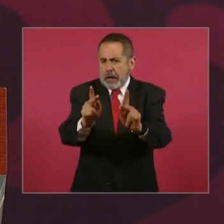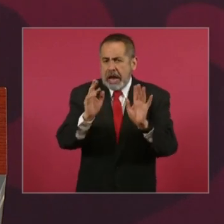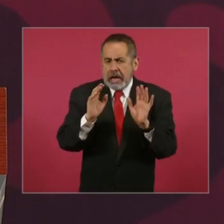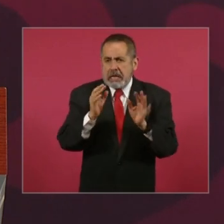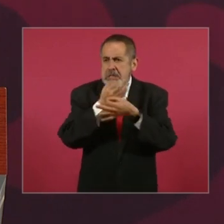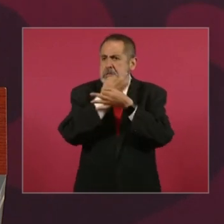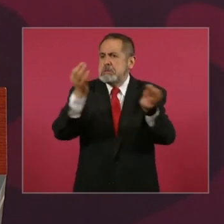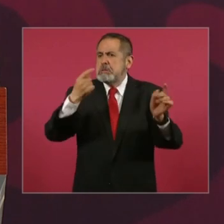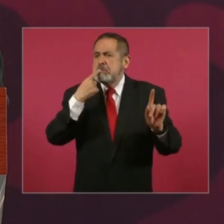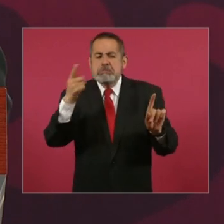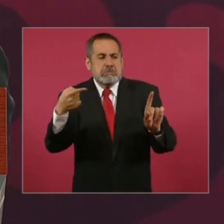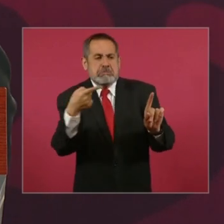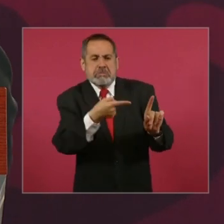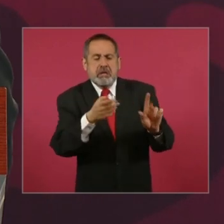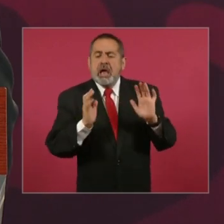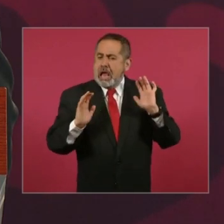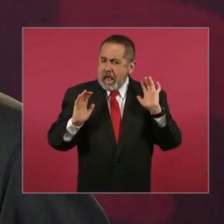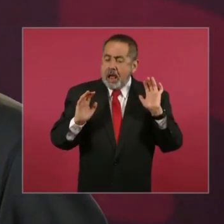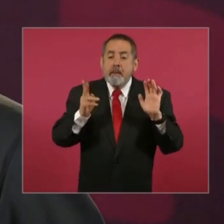Inclusive